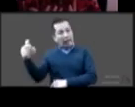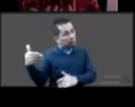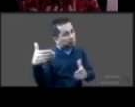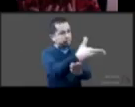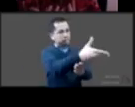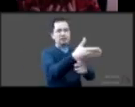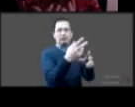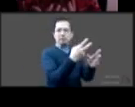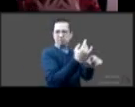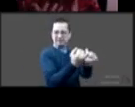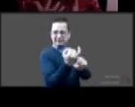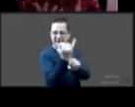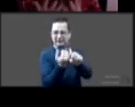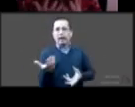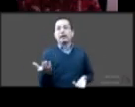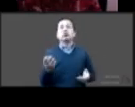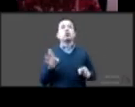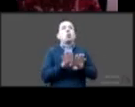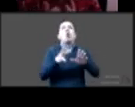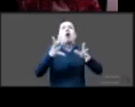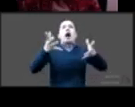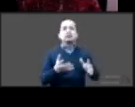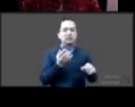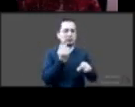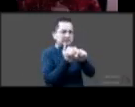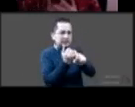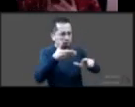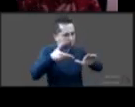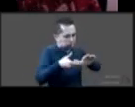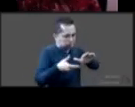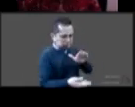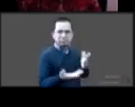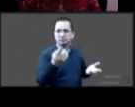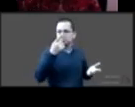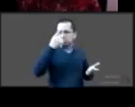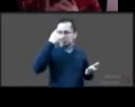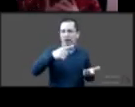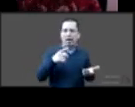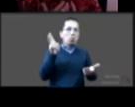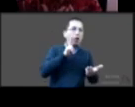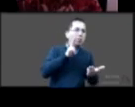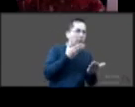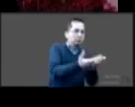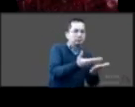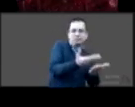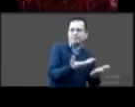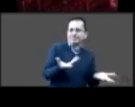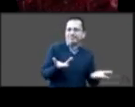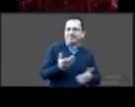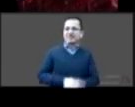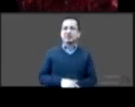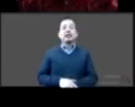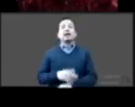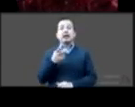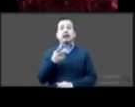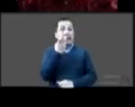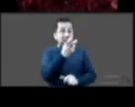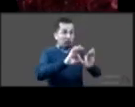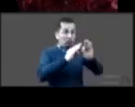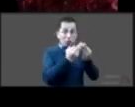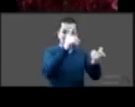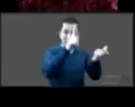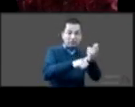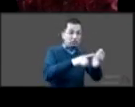seguimiento, ¿no? Ya este tipo de delitos nos está obligando a una manera distinta